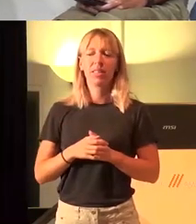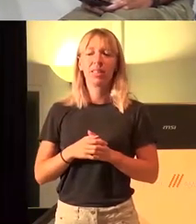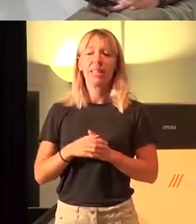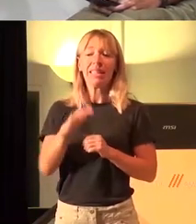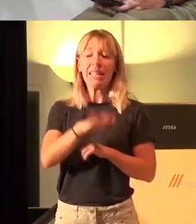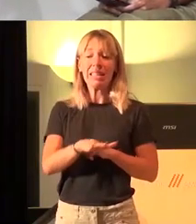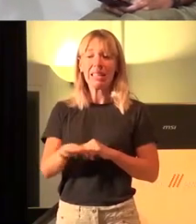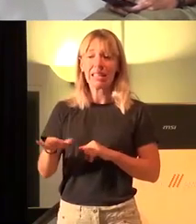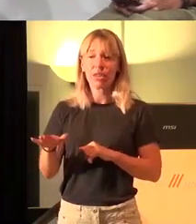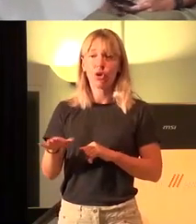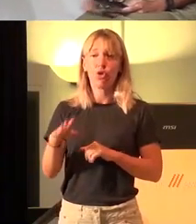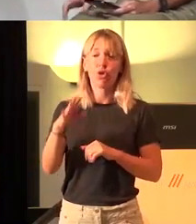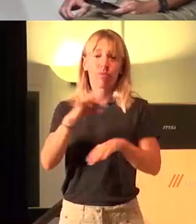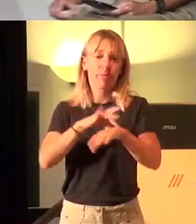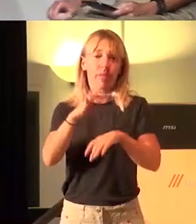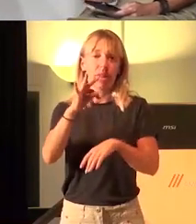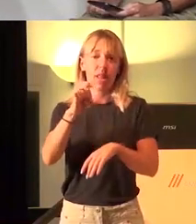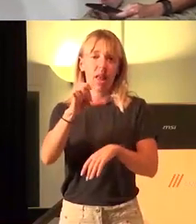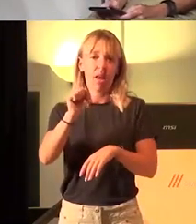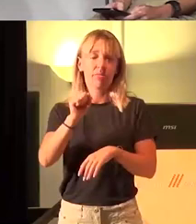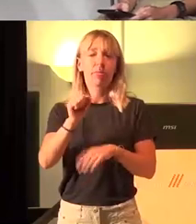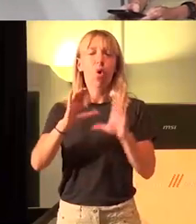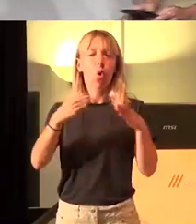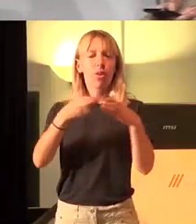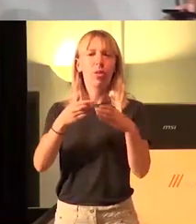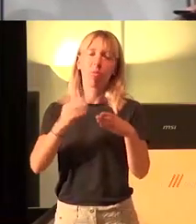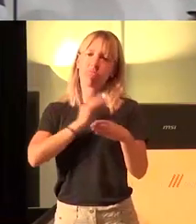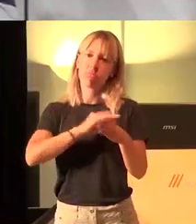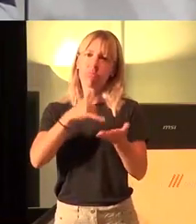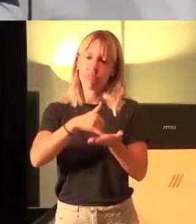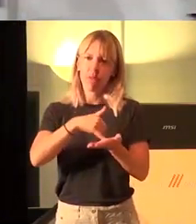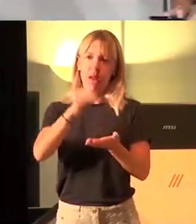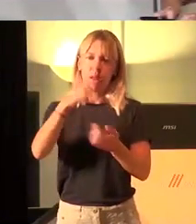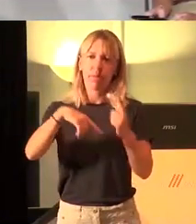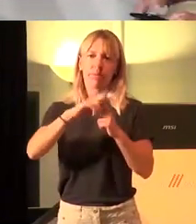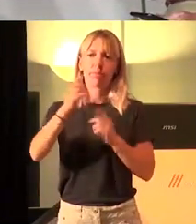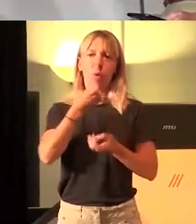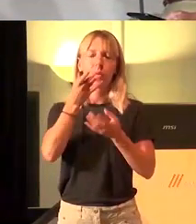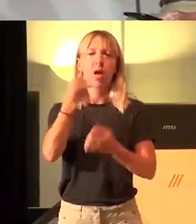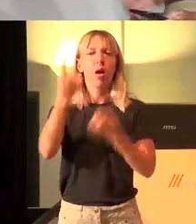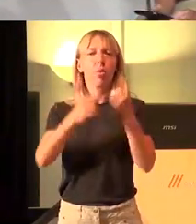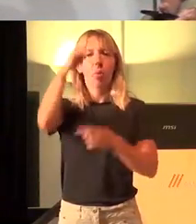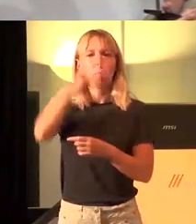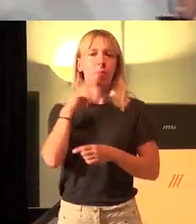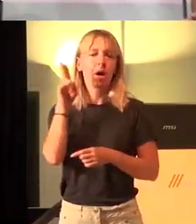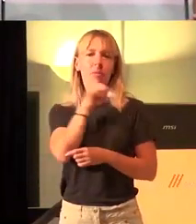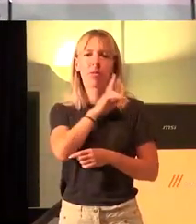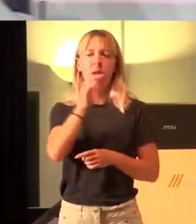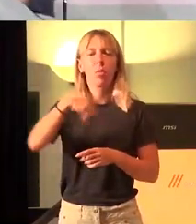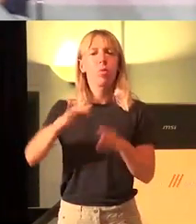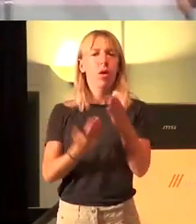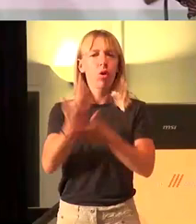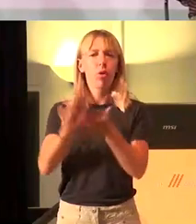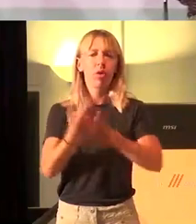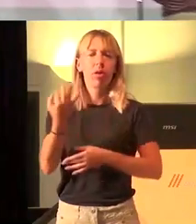Los niños con TEA son un colectivo bastante vulnerable, además, ¿no? Comentaban algunos de los padres en vuestra jornada